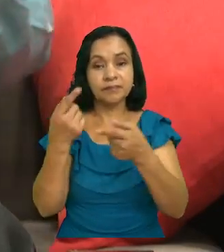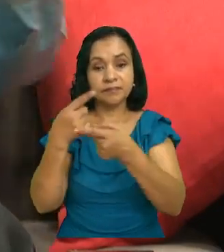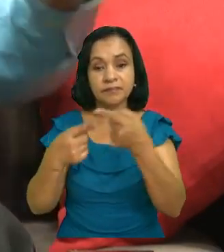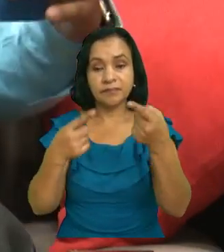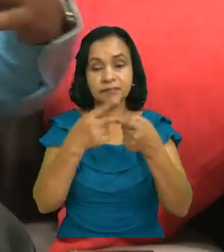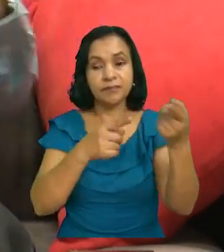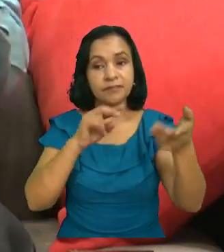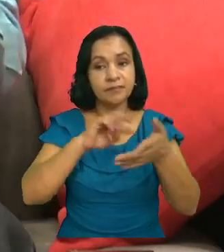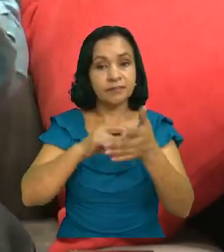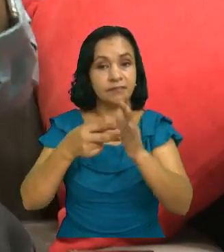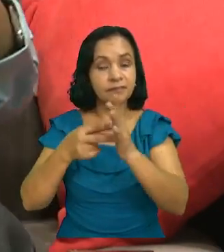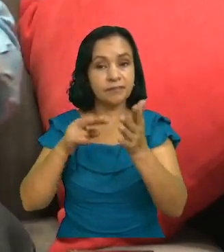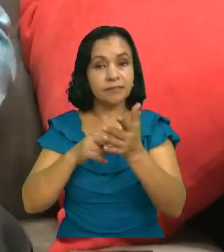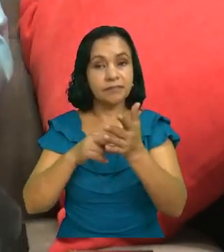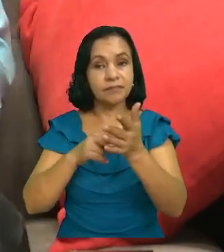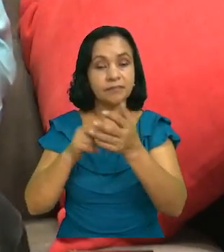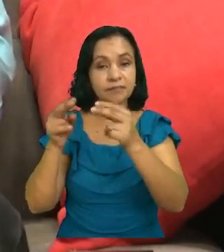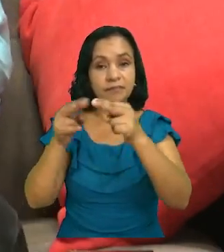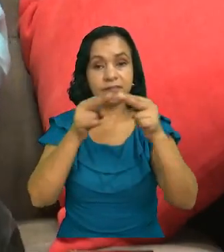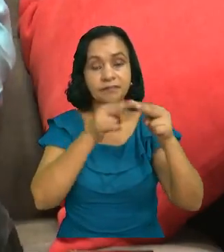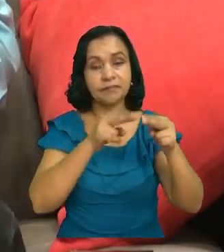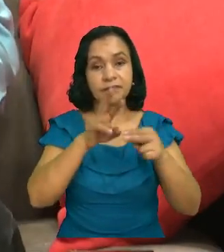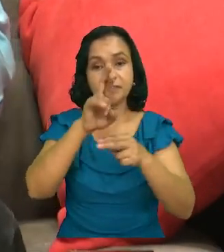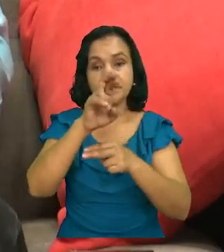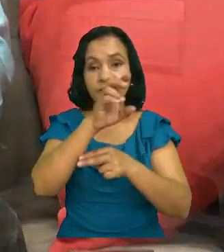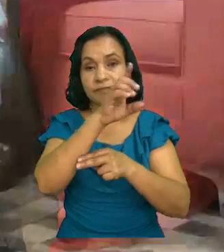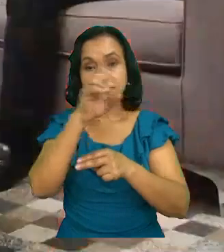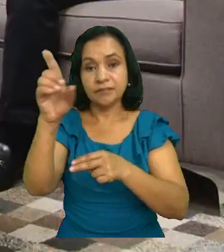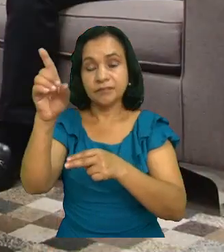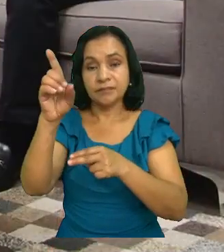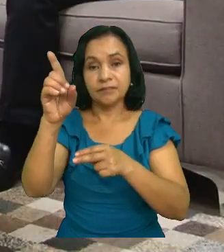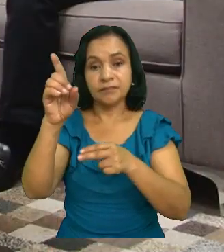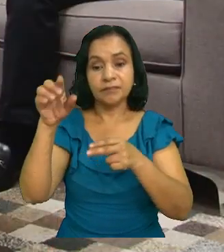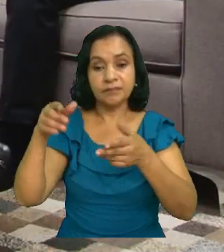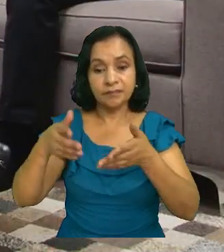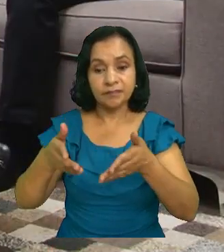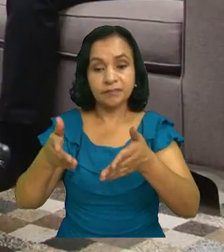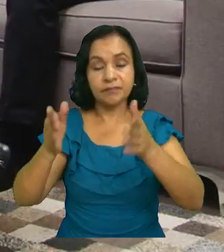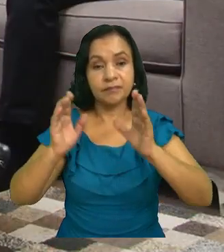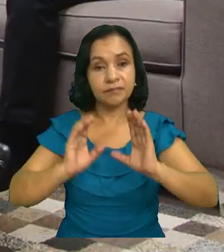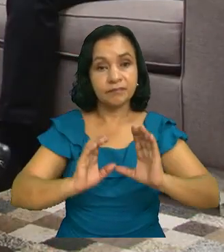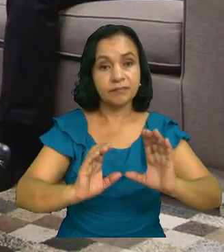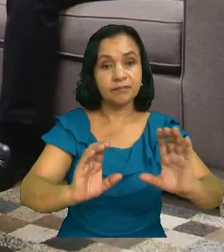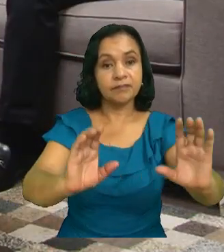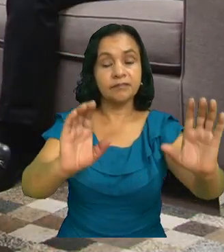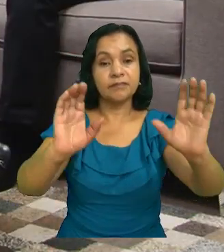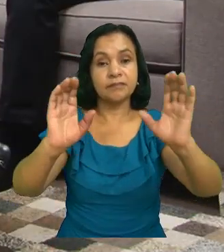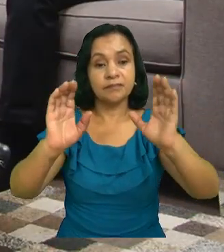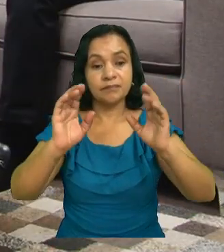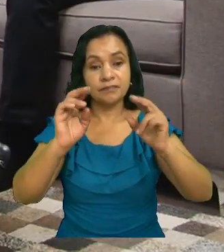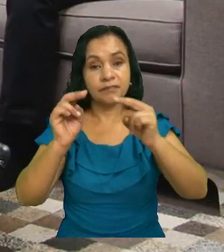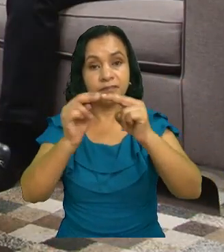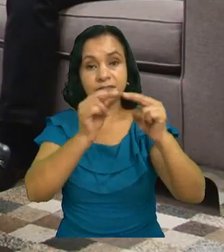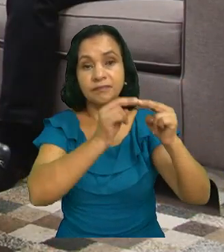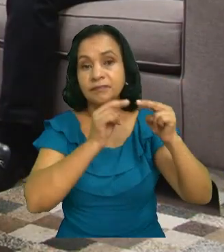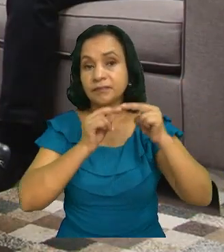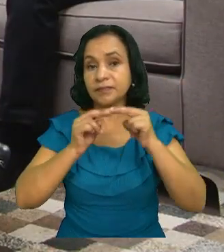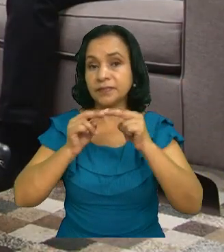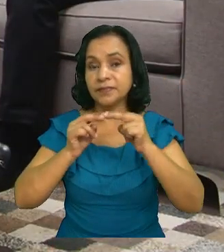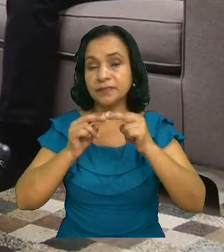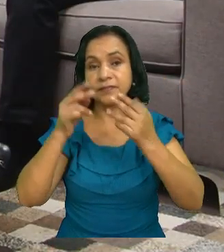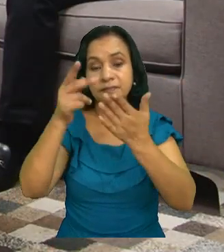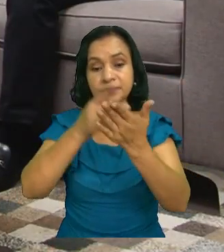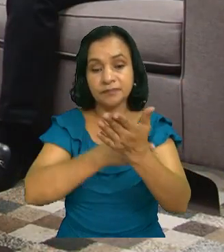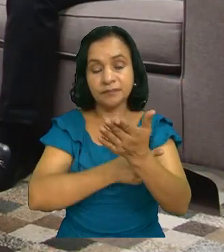lo que significa pues para la articulación de la red vial nacional, porque hay proyectos que son para comunicar comunidades, pero a su vez están ya enlazados con un